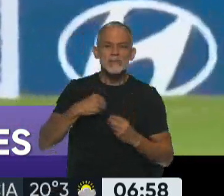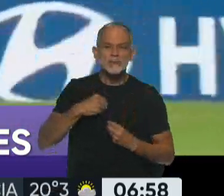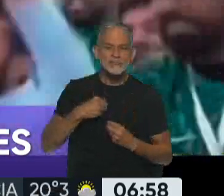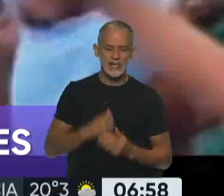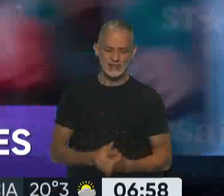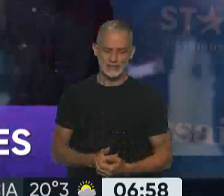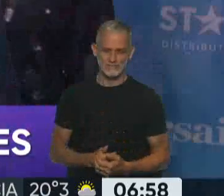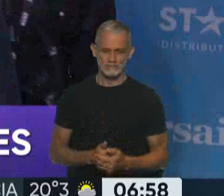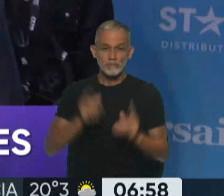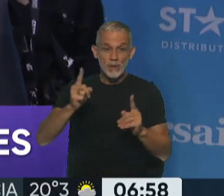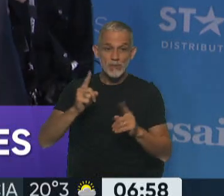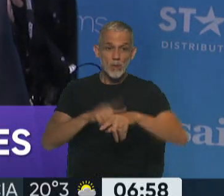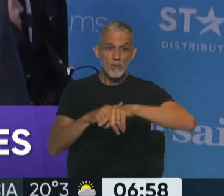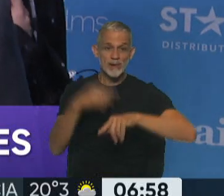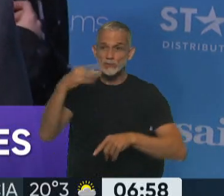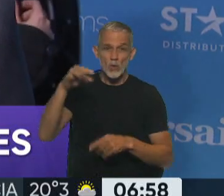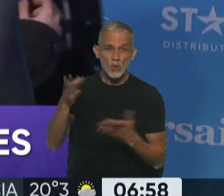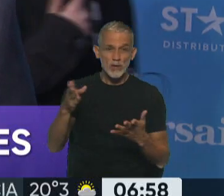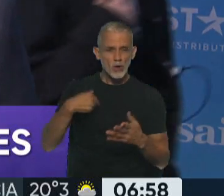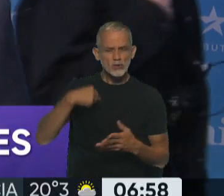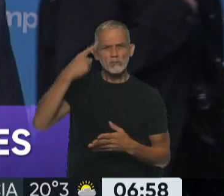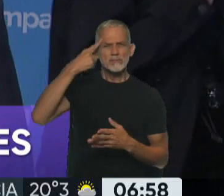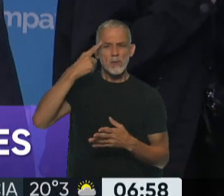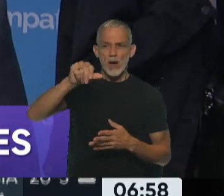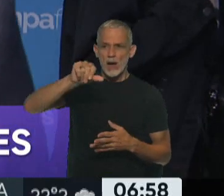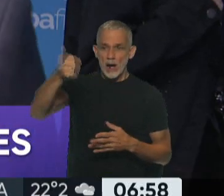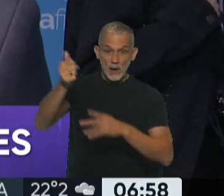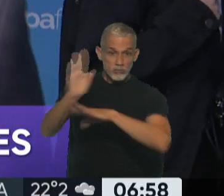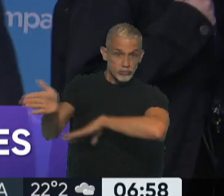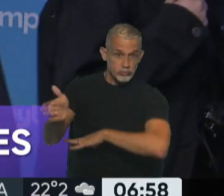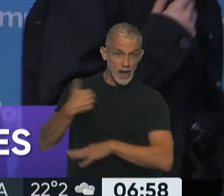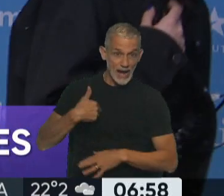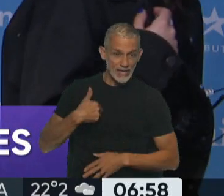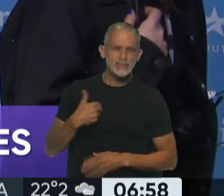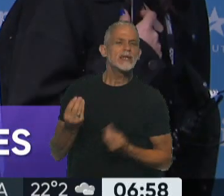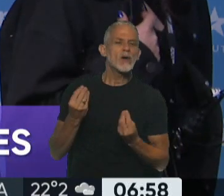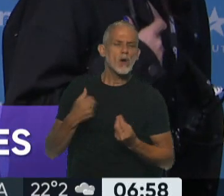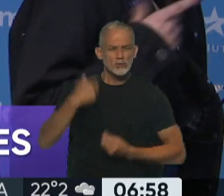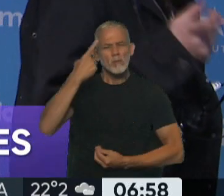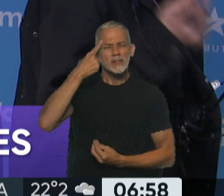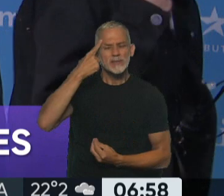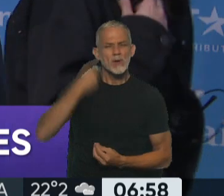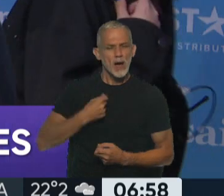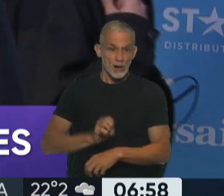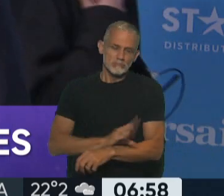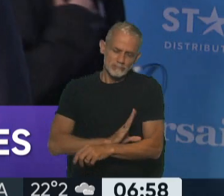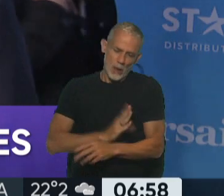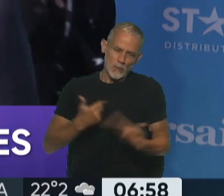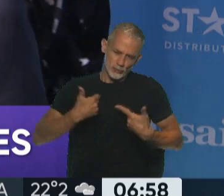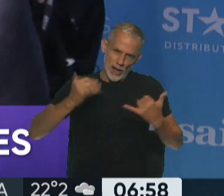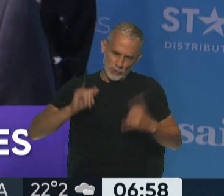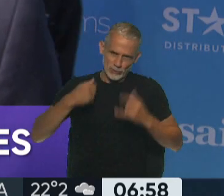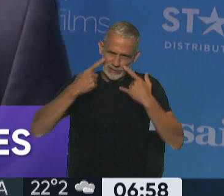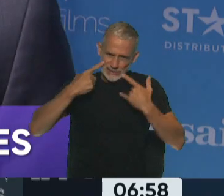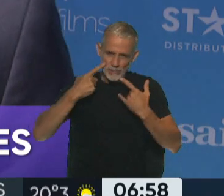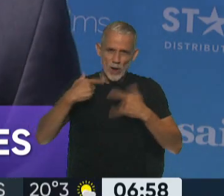cuando estaba viviendo ese momento único, ese triunfo histórico, era emocionado, por supuesto, pero